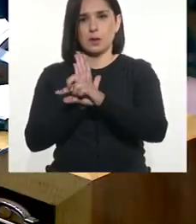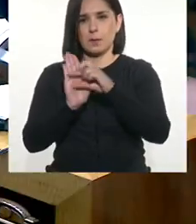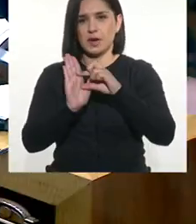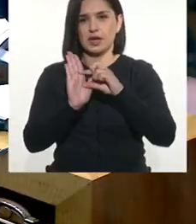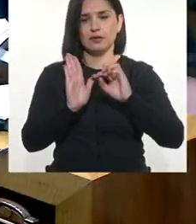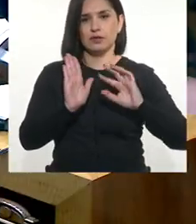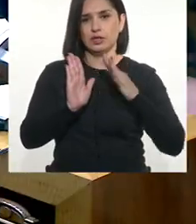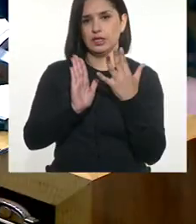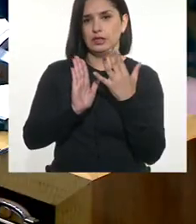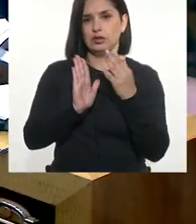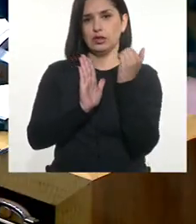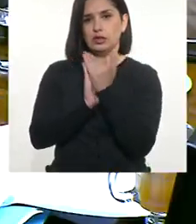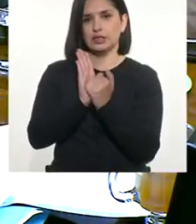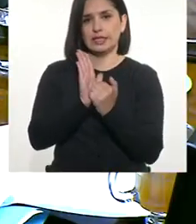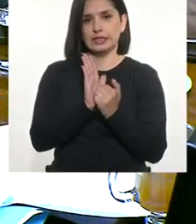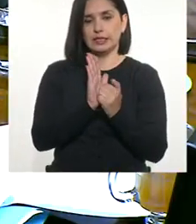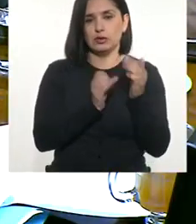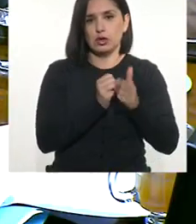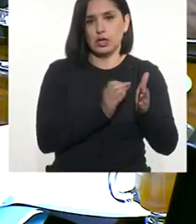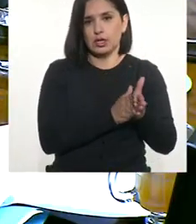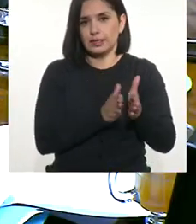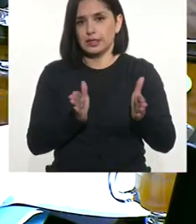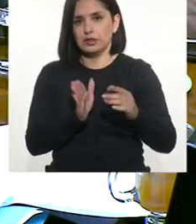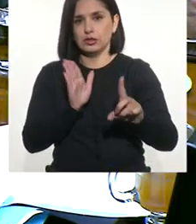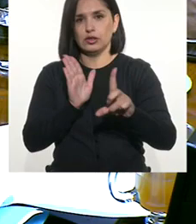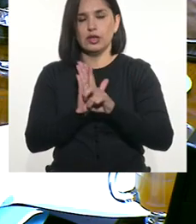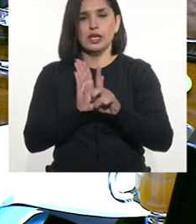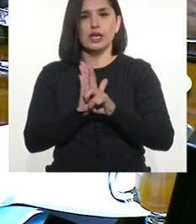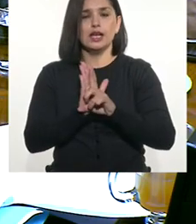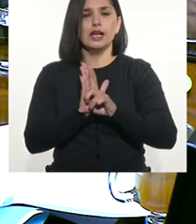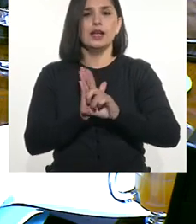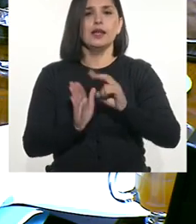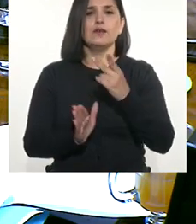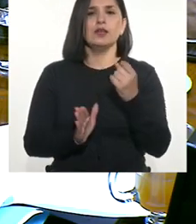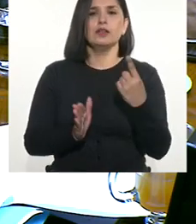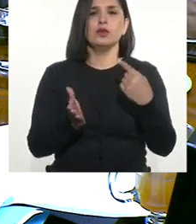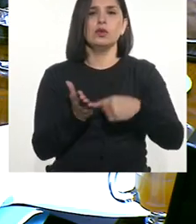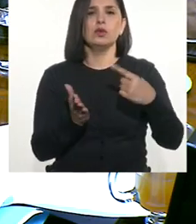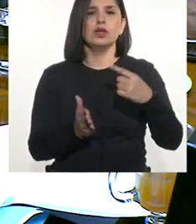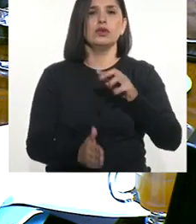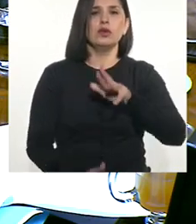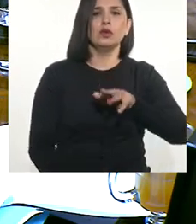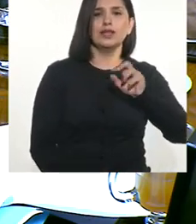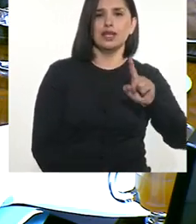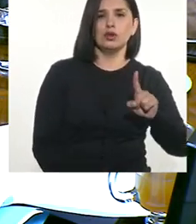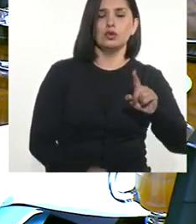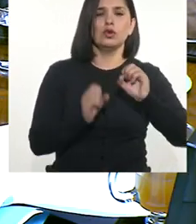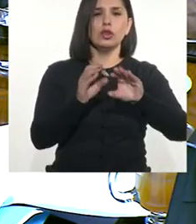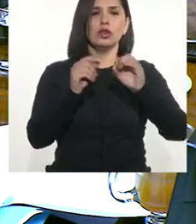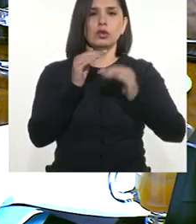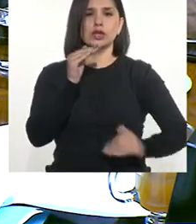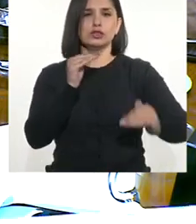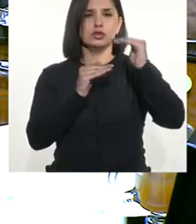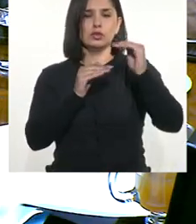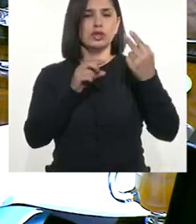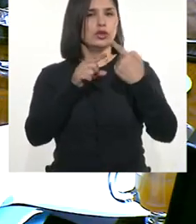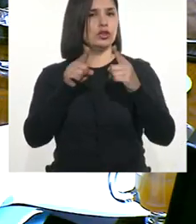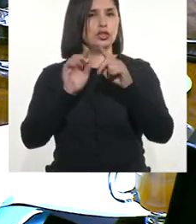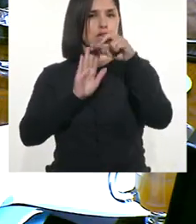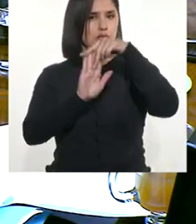de las disposiciones transitorias de la ley número 21 mil 91 sobre educación superior y otras normas legales